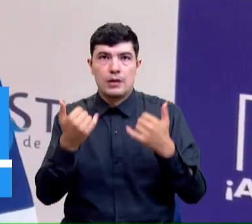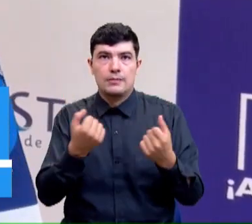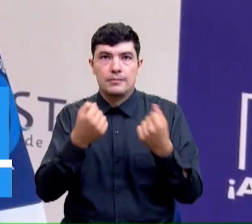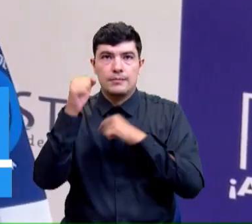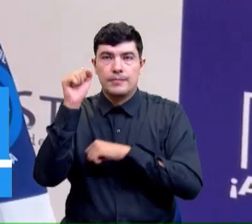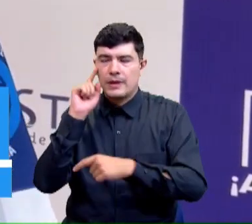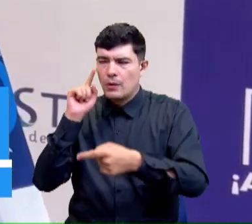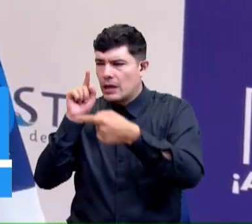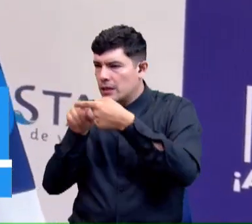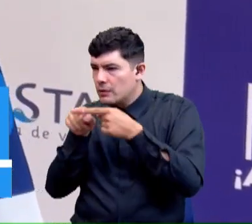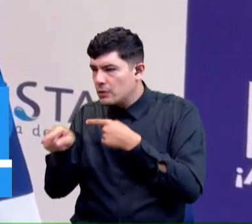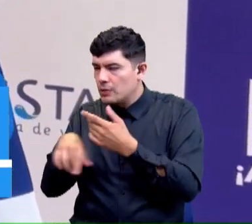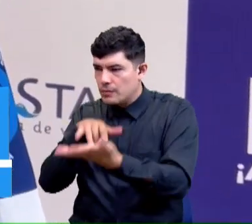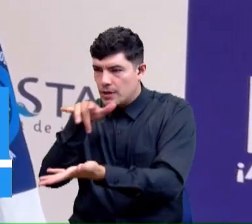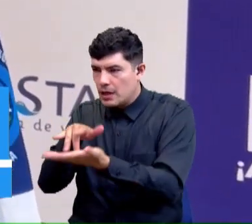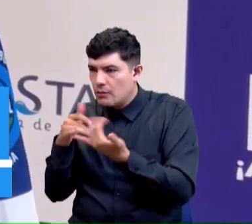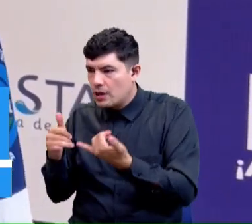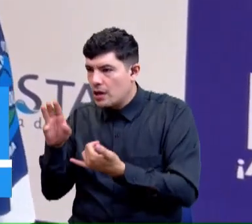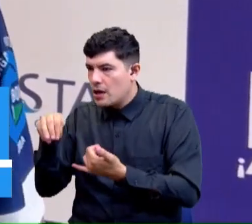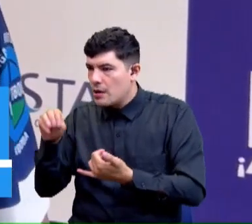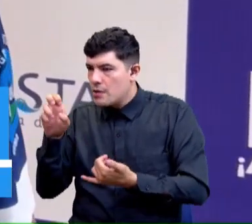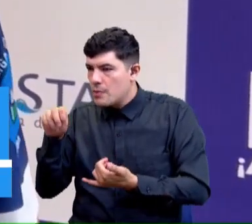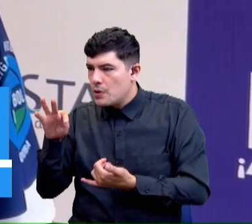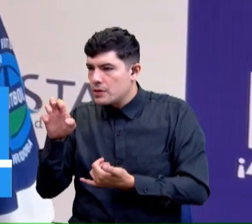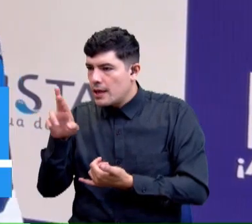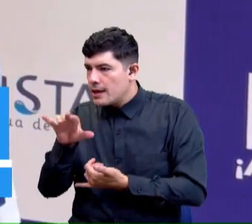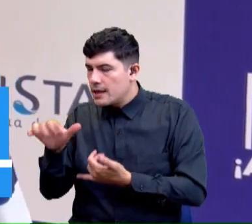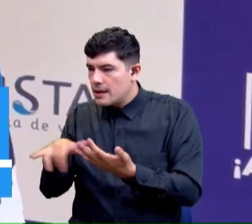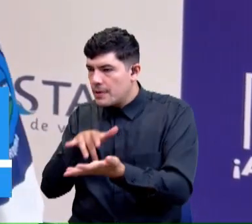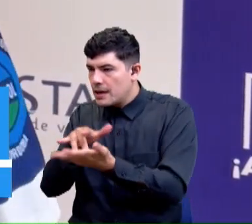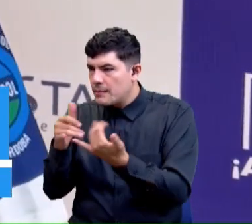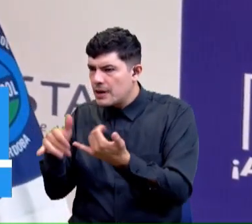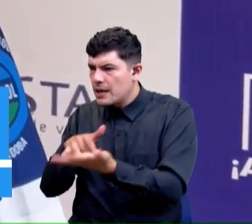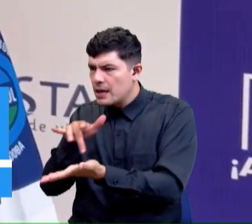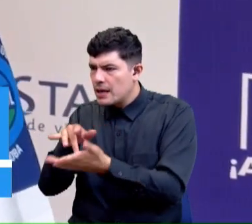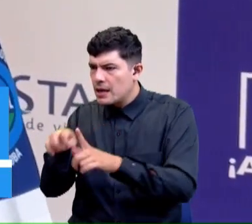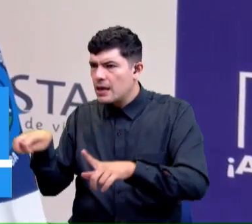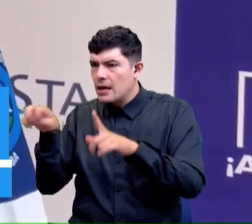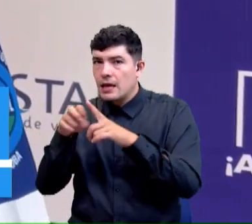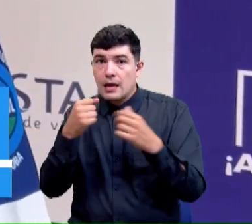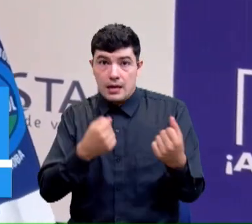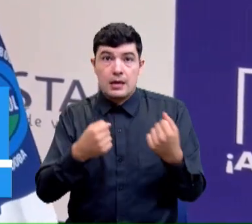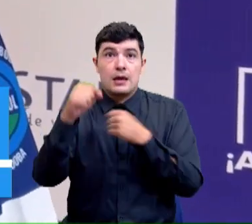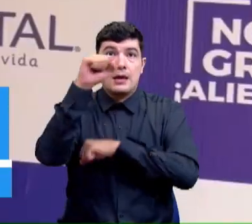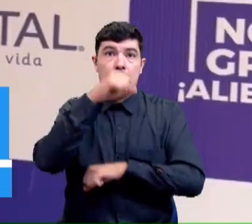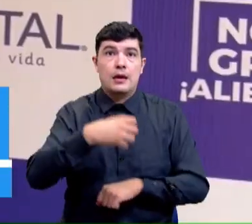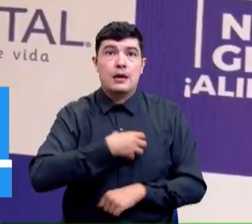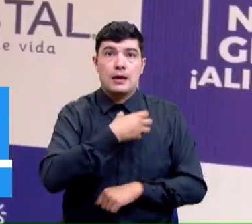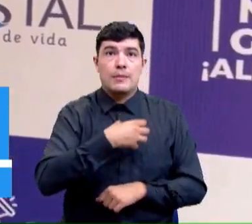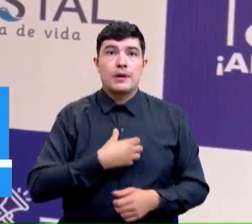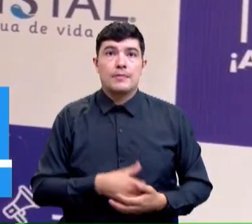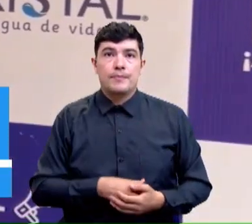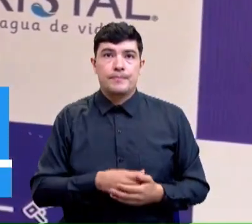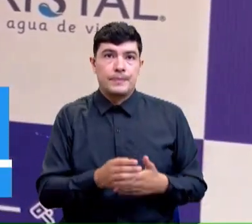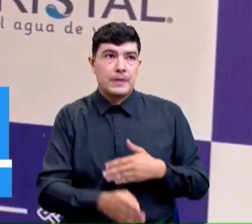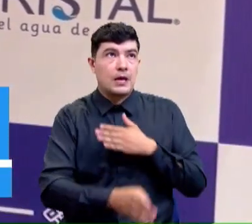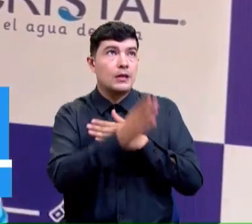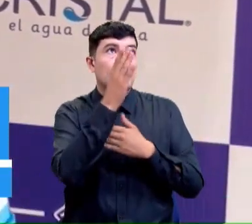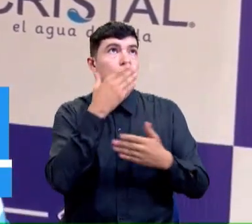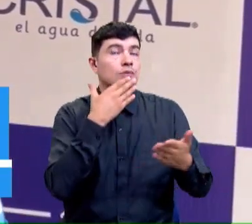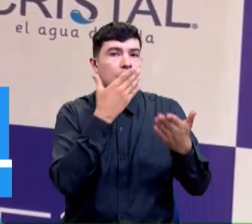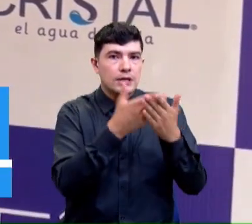¿Cuál es el objetivo? ¿A qué vienen? Dijeron de Montería, nos vamos y llegamos con qué. A ganar el campeonato, claro. Gracias a Dios me fue